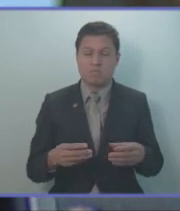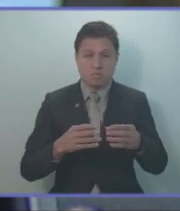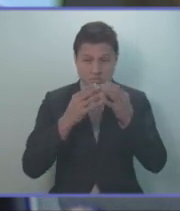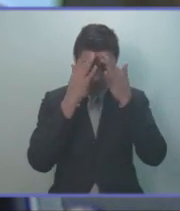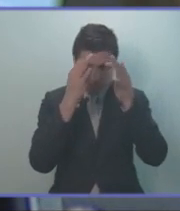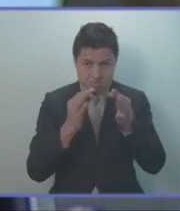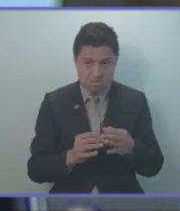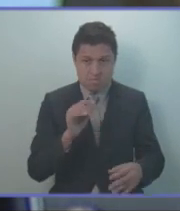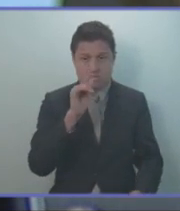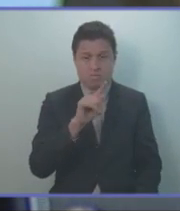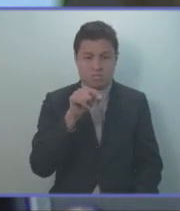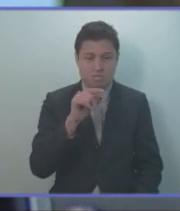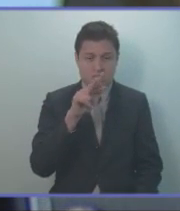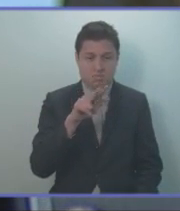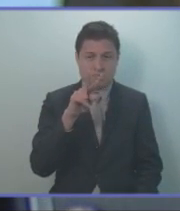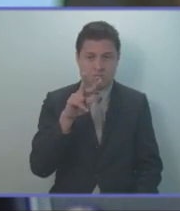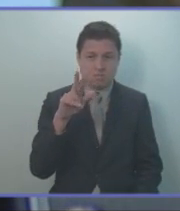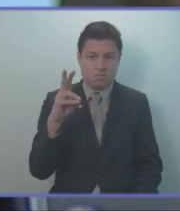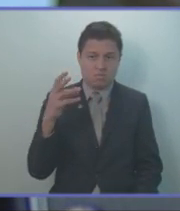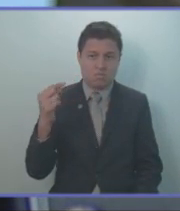Dictamen número